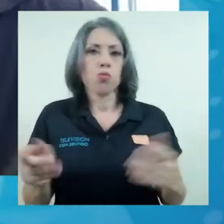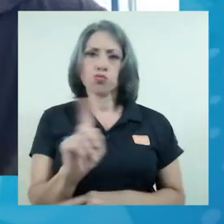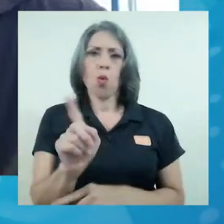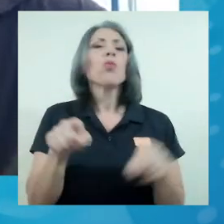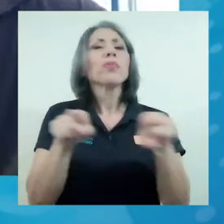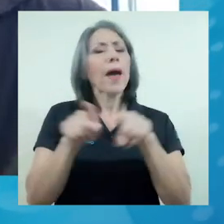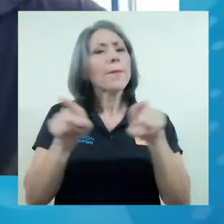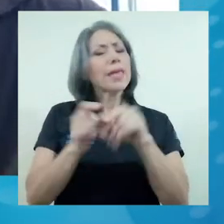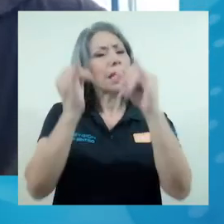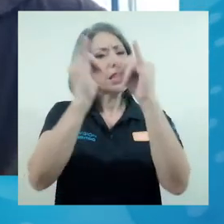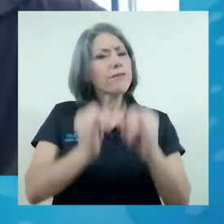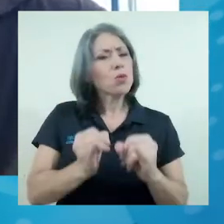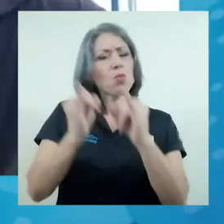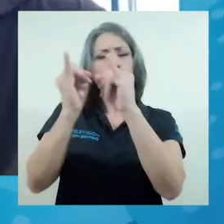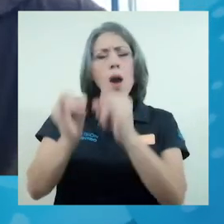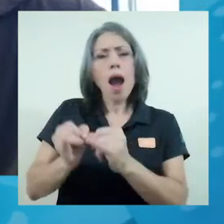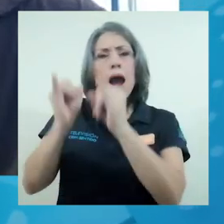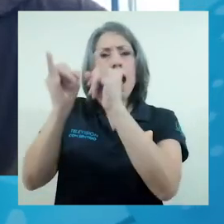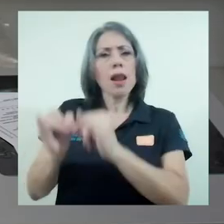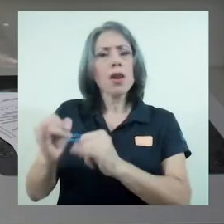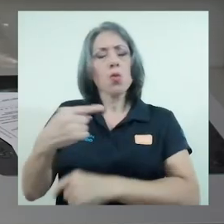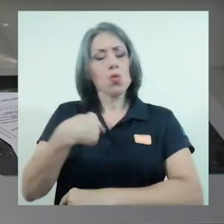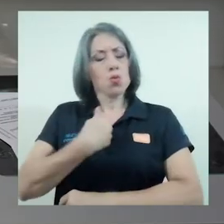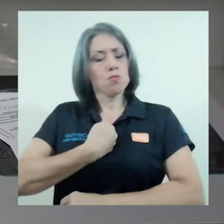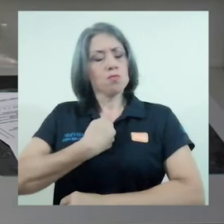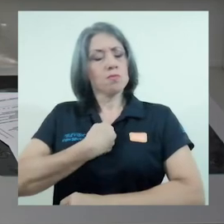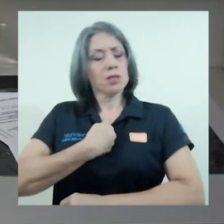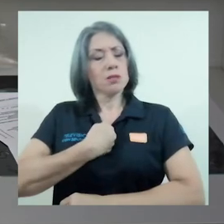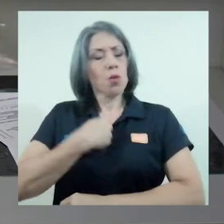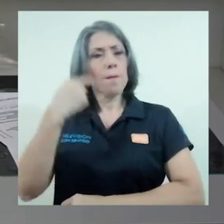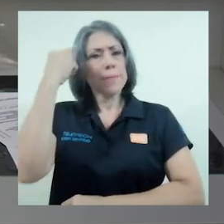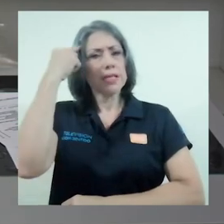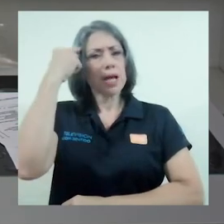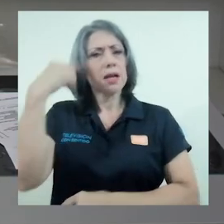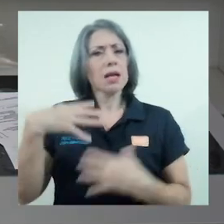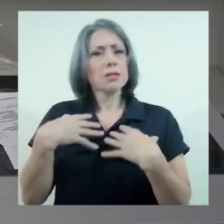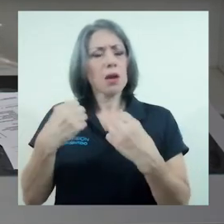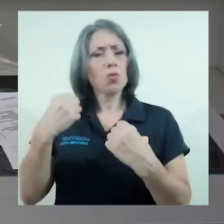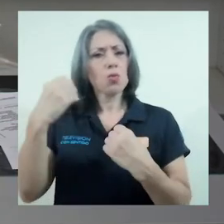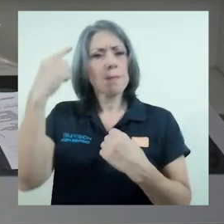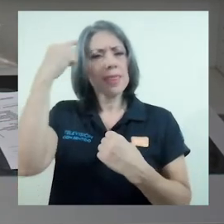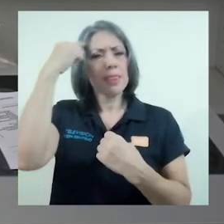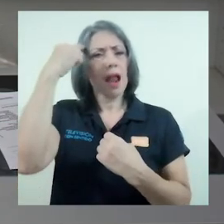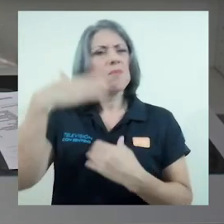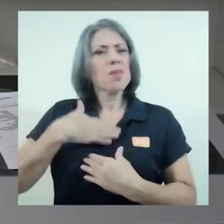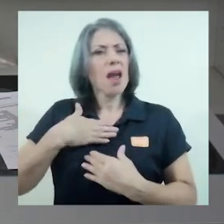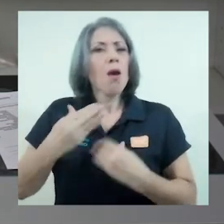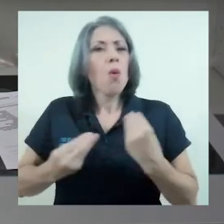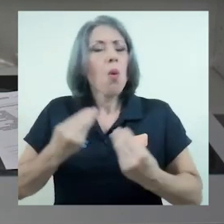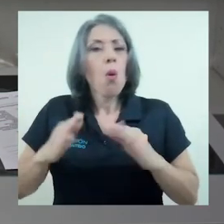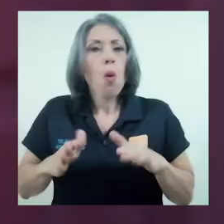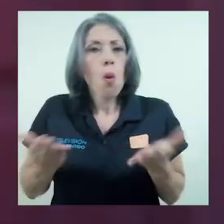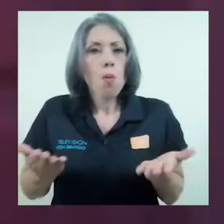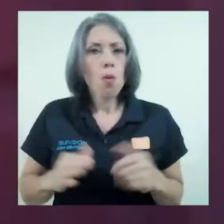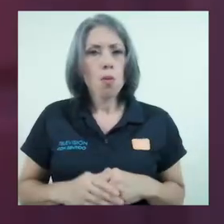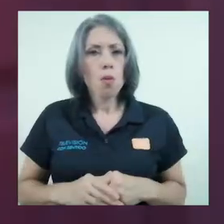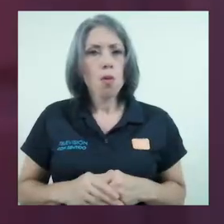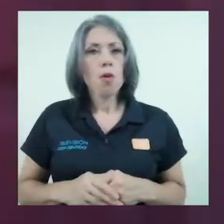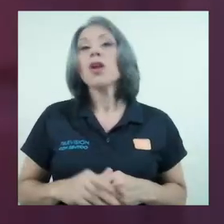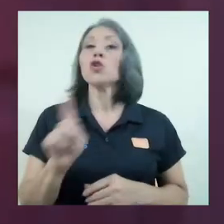cómo está la salud mental de uno bien o sea cuál es y no solamente por la situación que estamos viviendo ahora